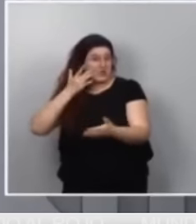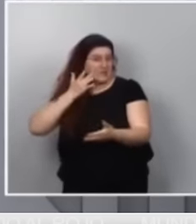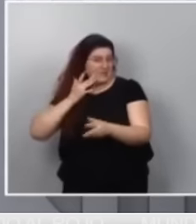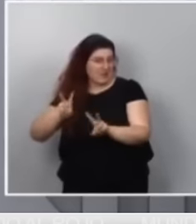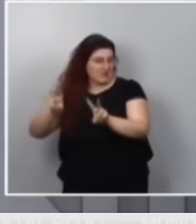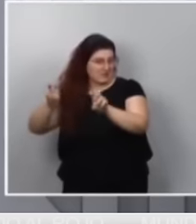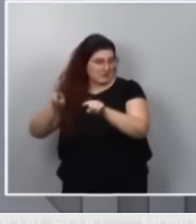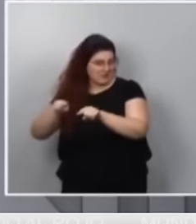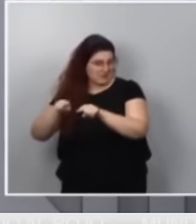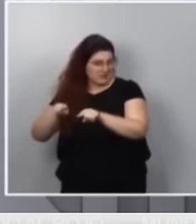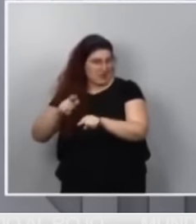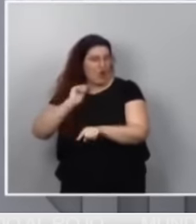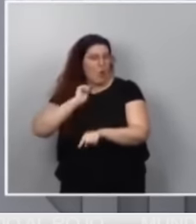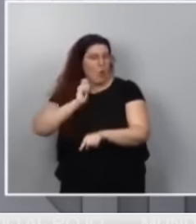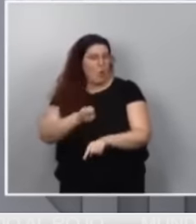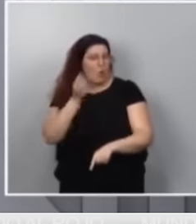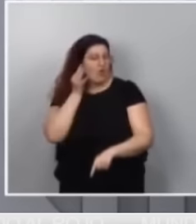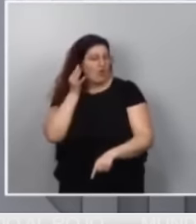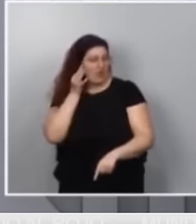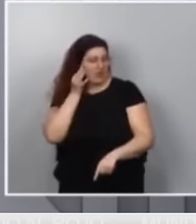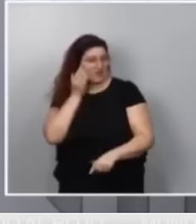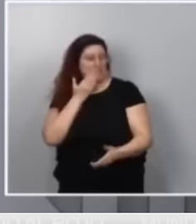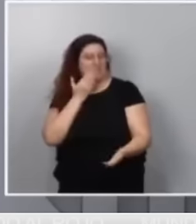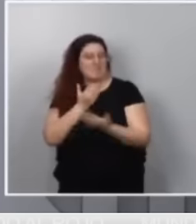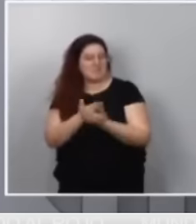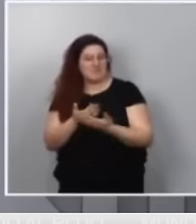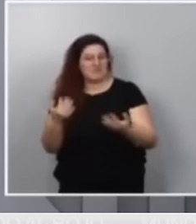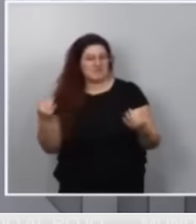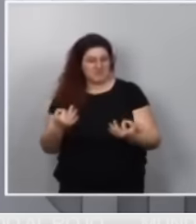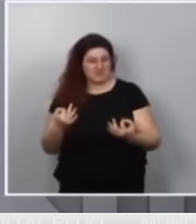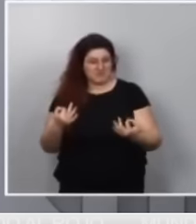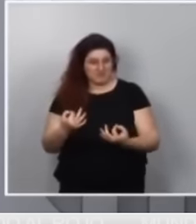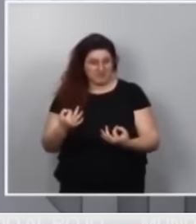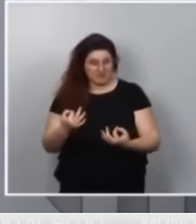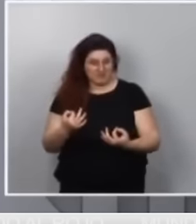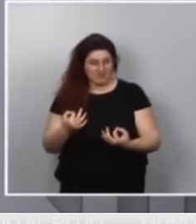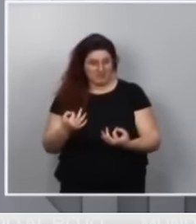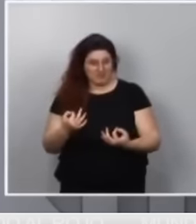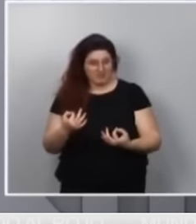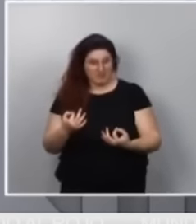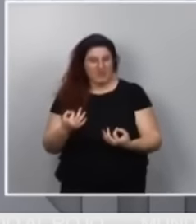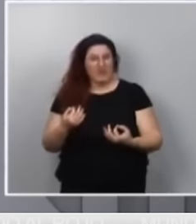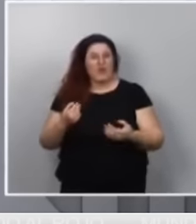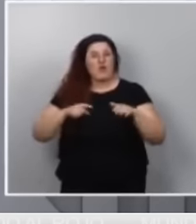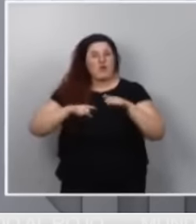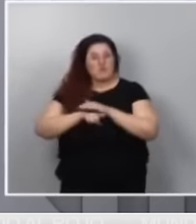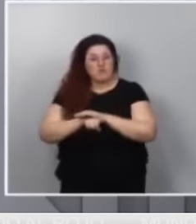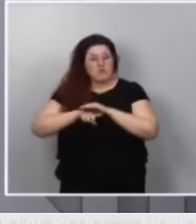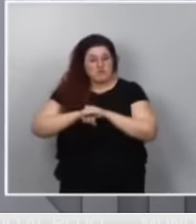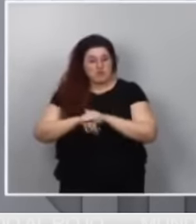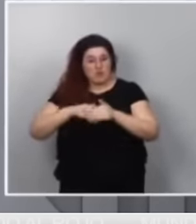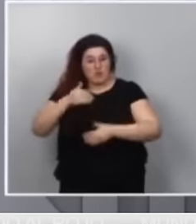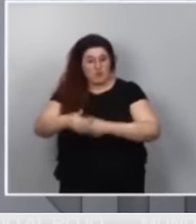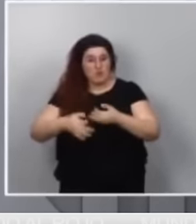propia jueza lo que le ha pedido, en primer lugar, ha sido que formalice los trámites procesales y,